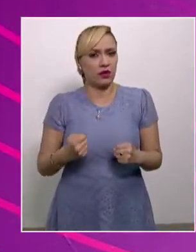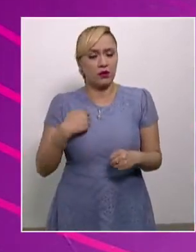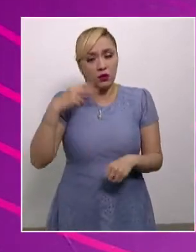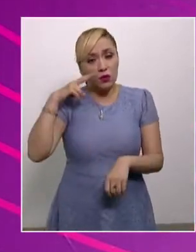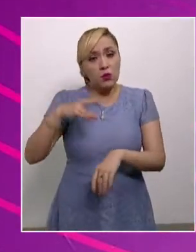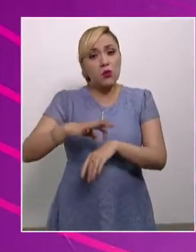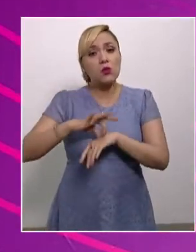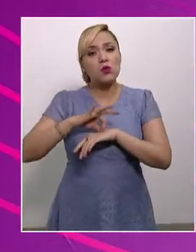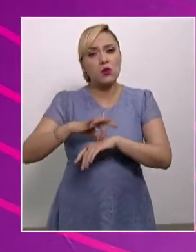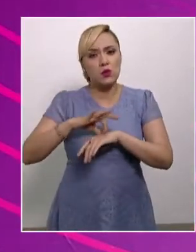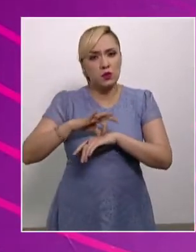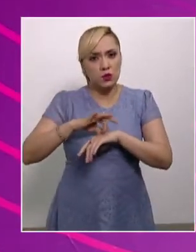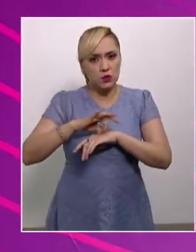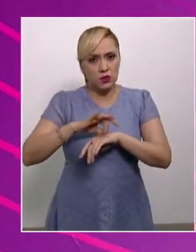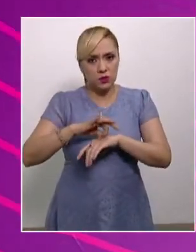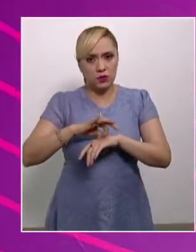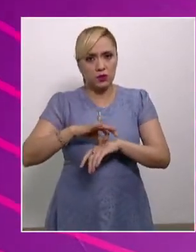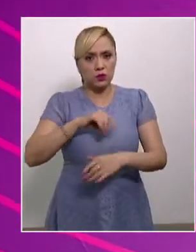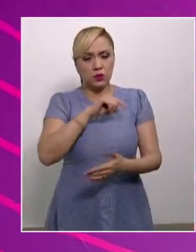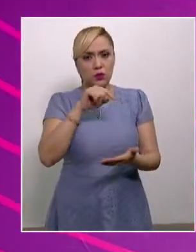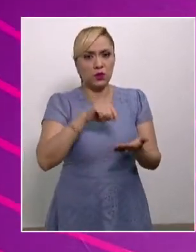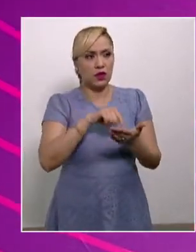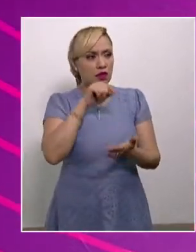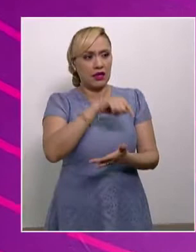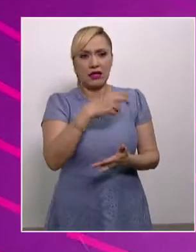viendo directamente en estaciones cuando